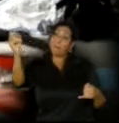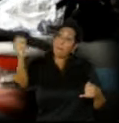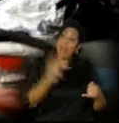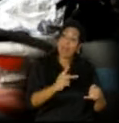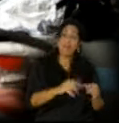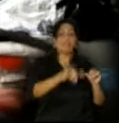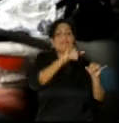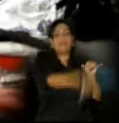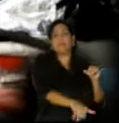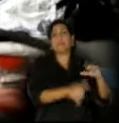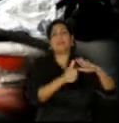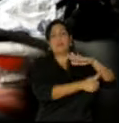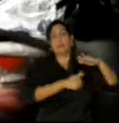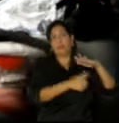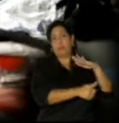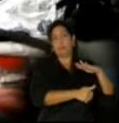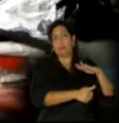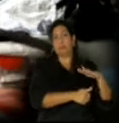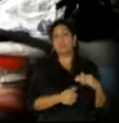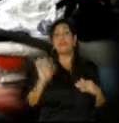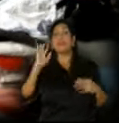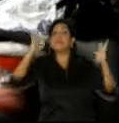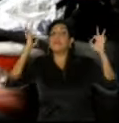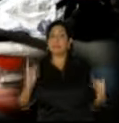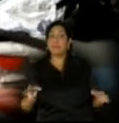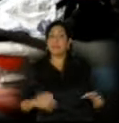ellos lo determinen. O sea, aquí en Puerto Rico se han tomado medidas